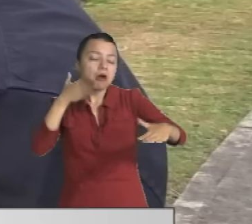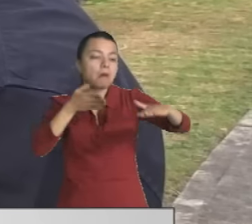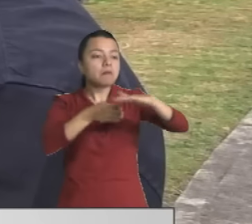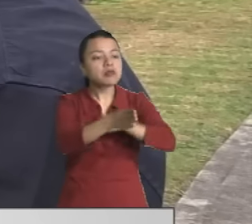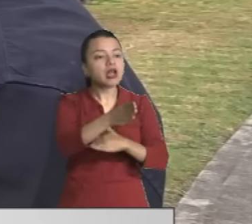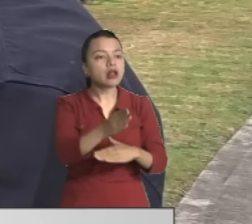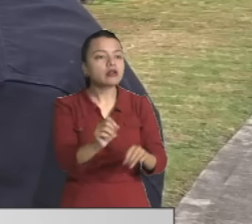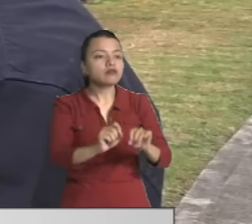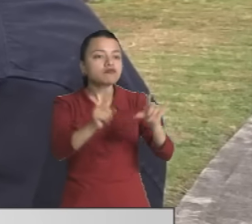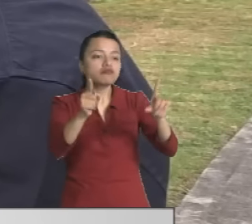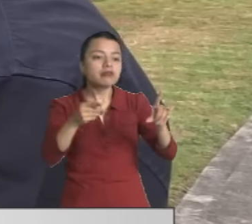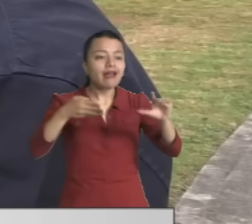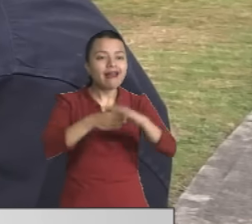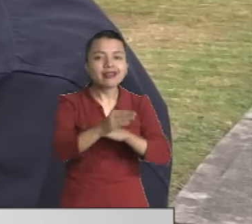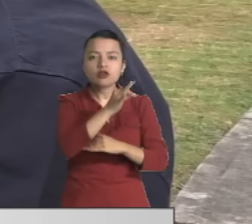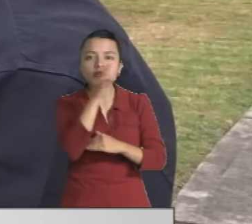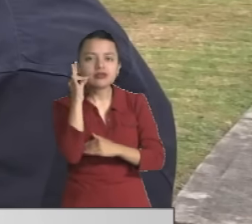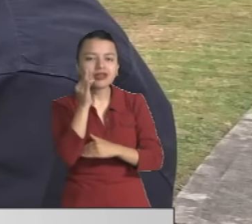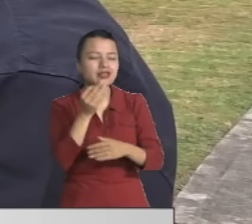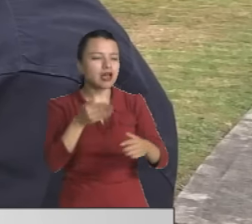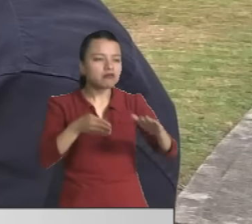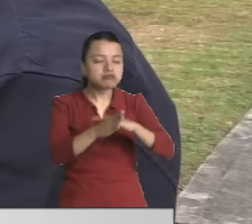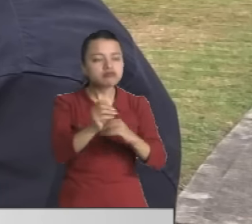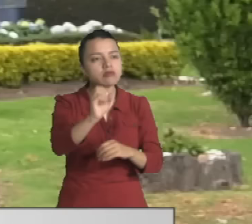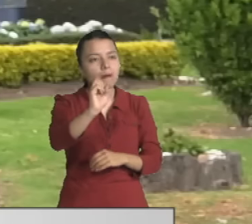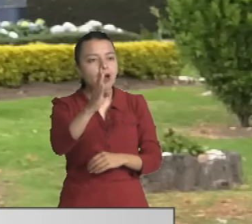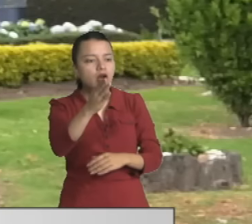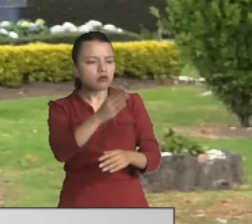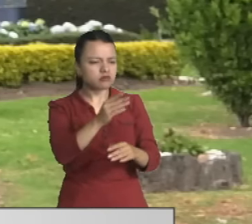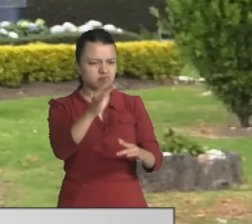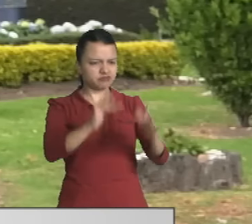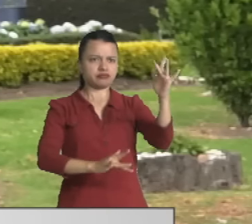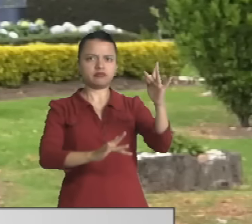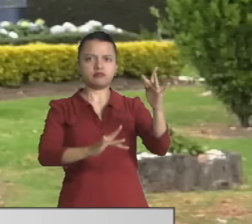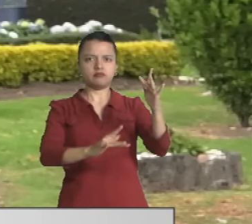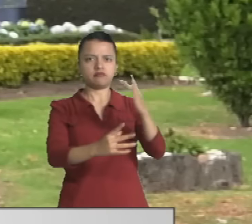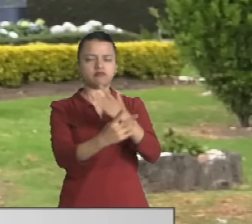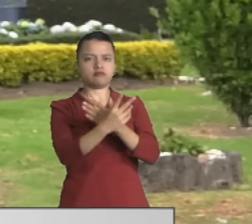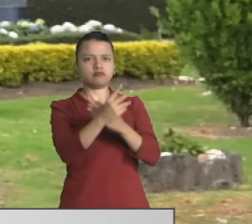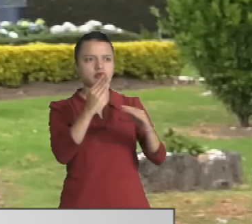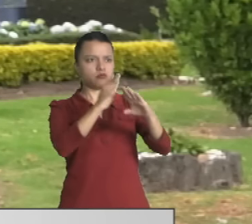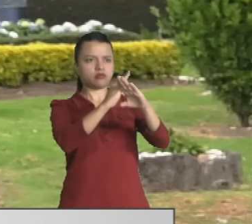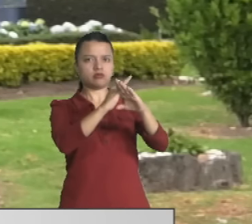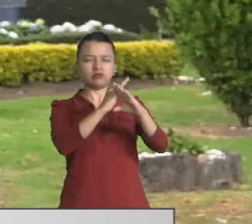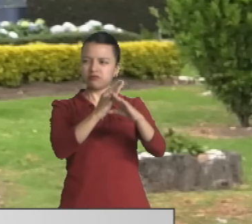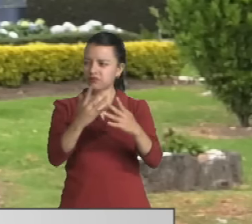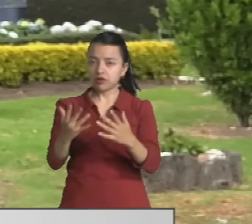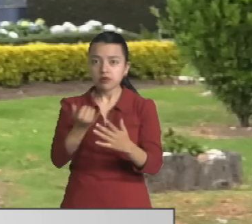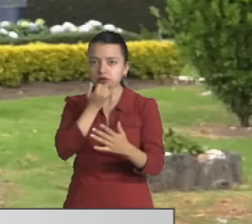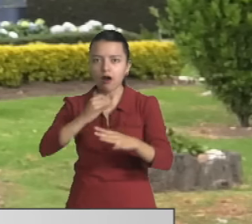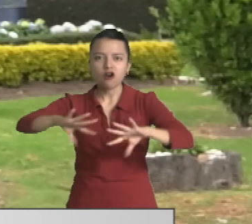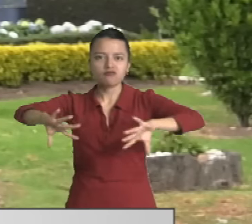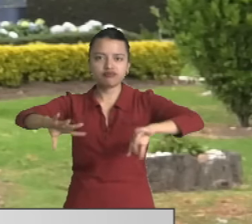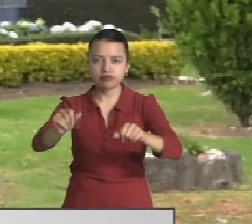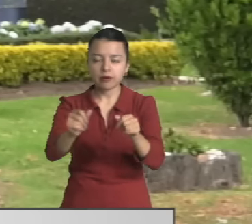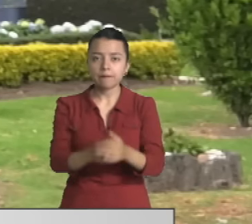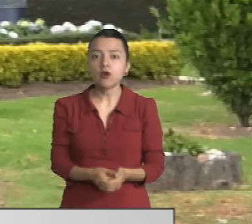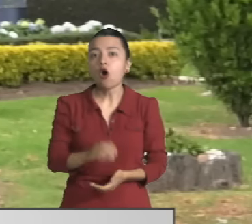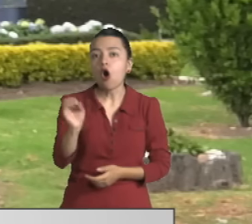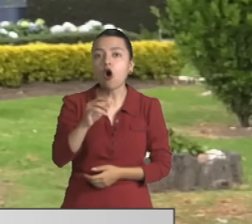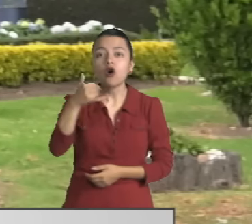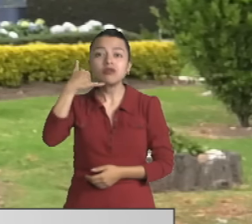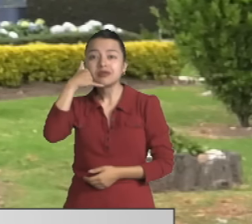extraños o de otros países, mejor no las conteste. Hay que ser muy precavido. Si yo no estoy esperando una llamada desde el exterior, pues es evidente